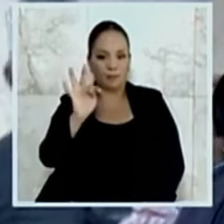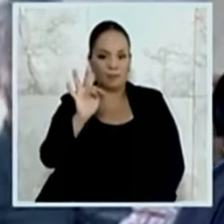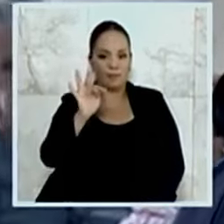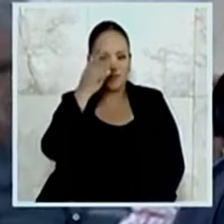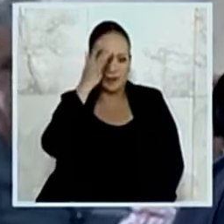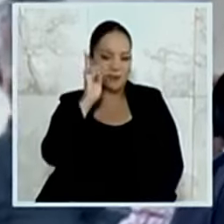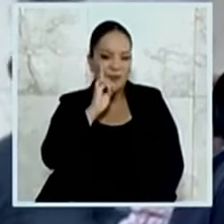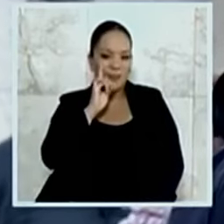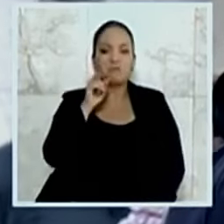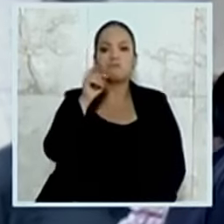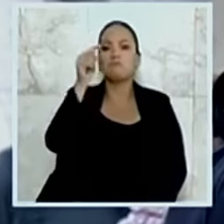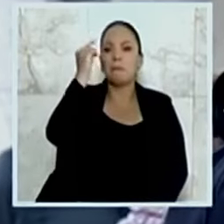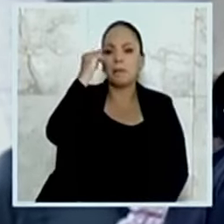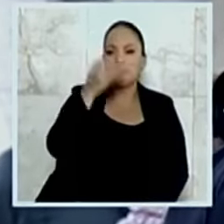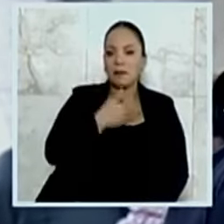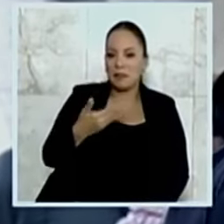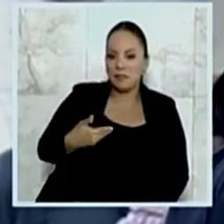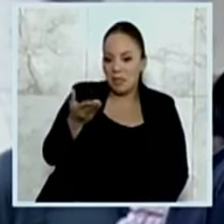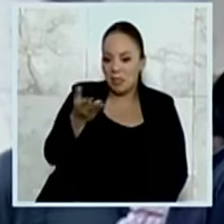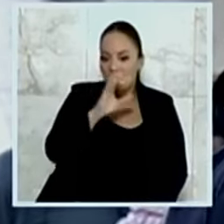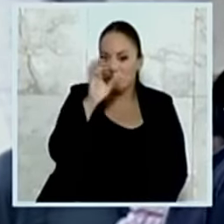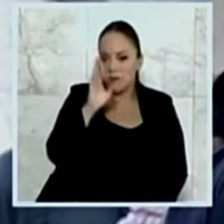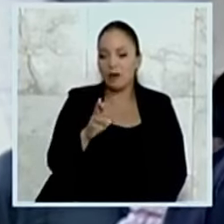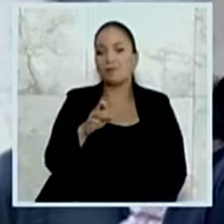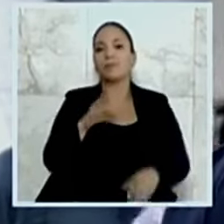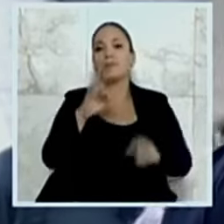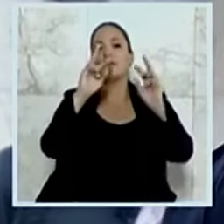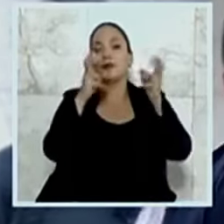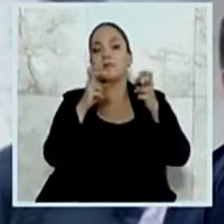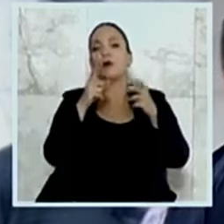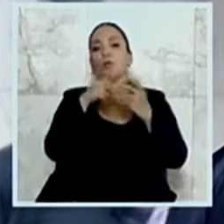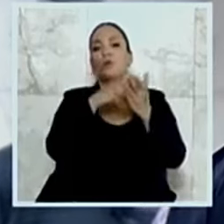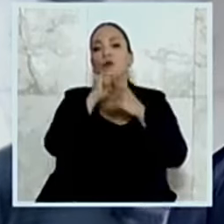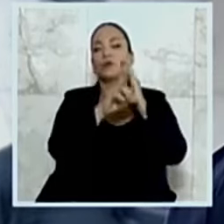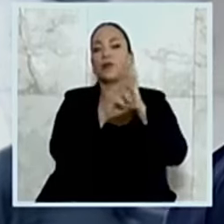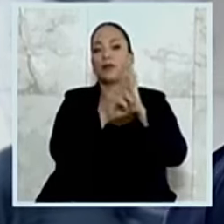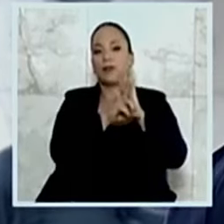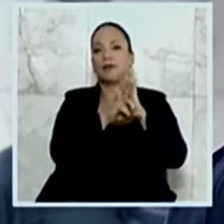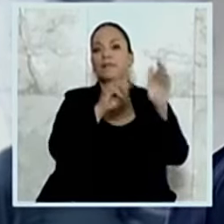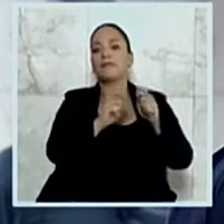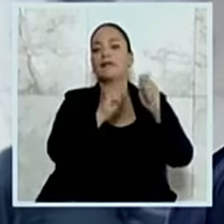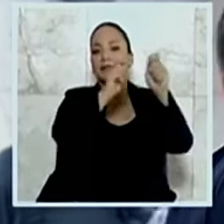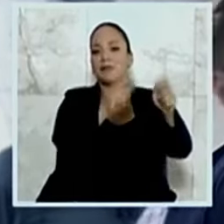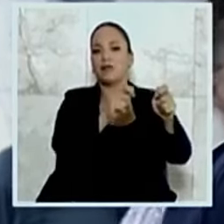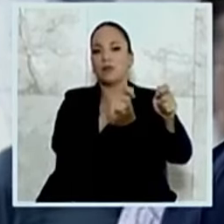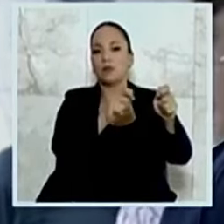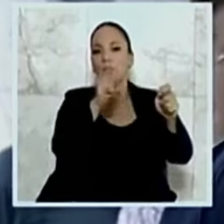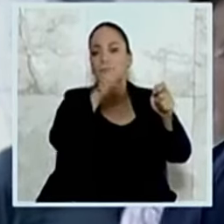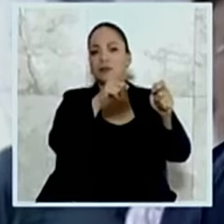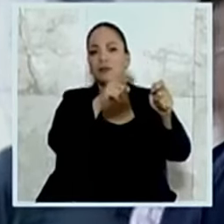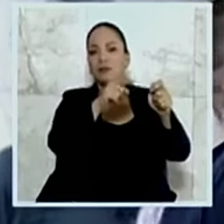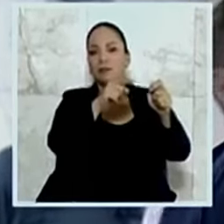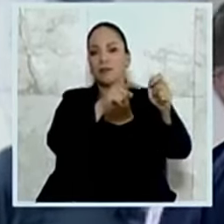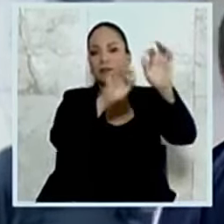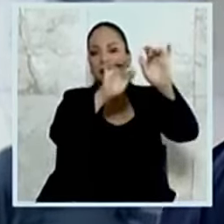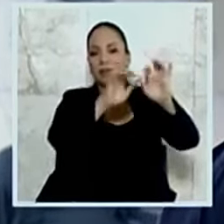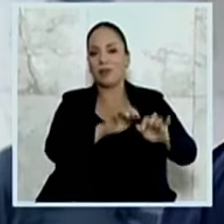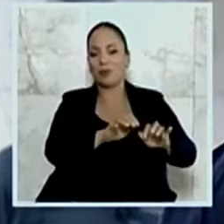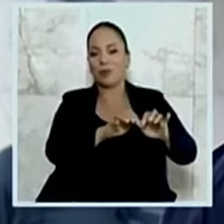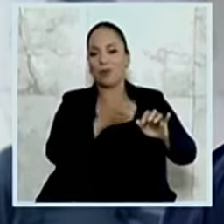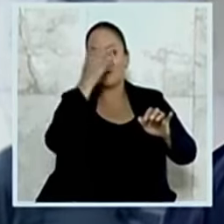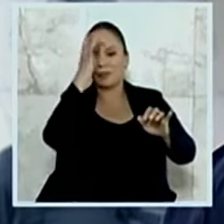ley que se presentó escrito por ChatGPT, por la inteligencia artificial. ¿Qué piensa el